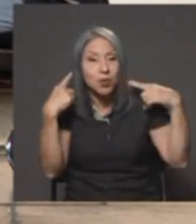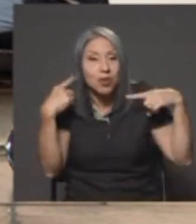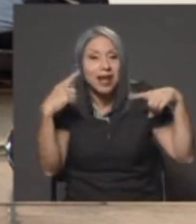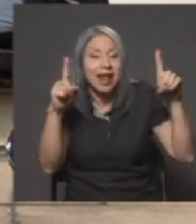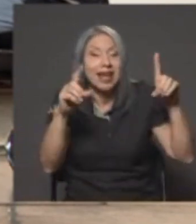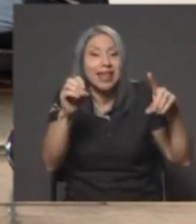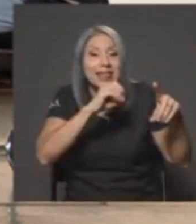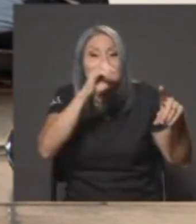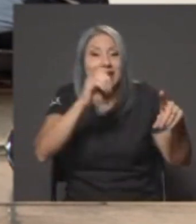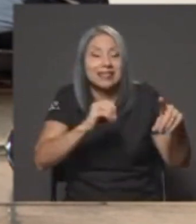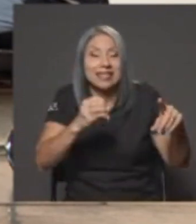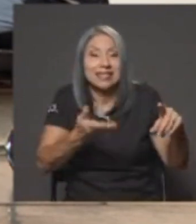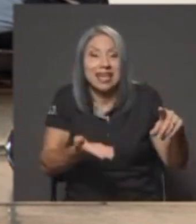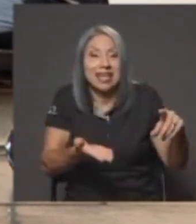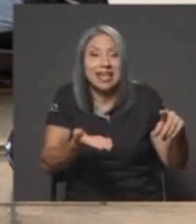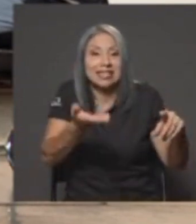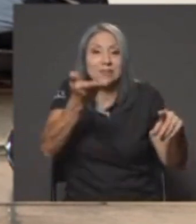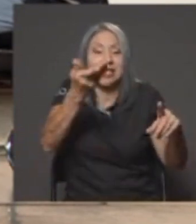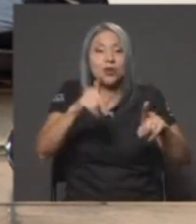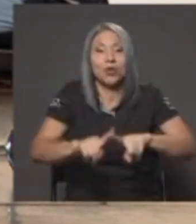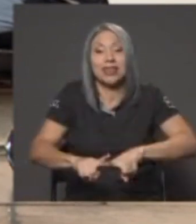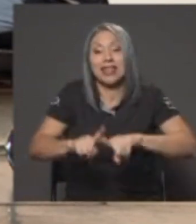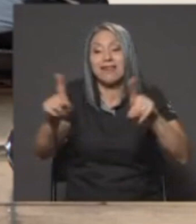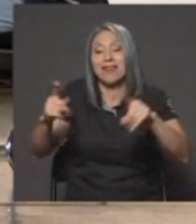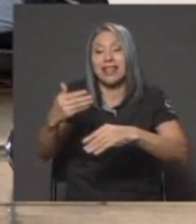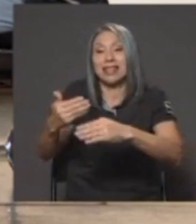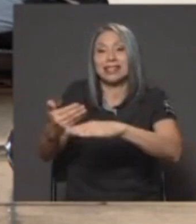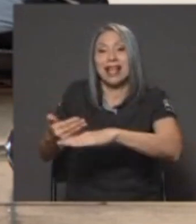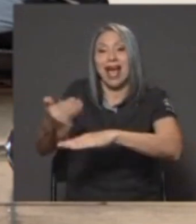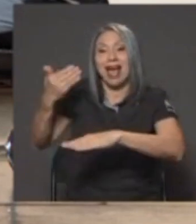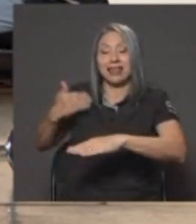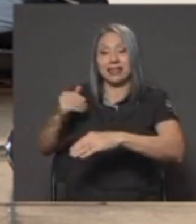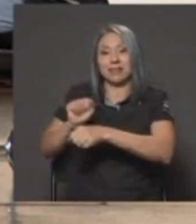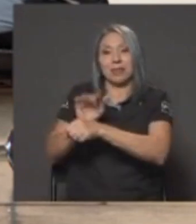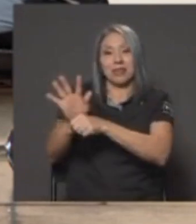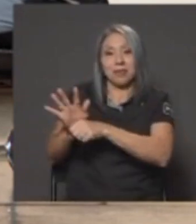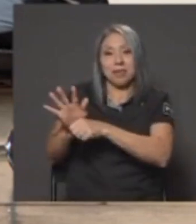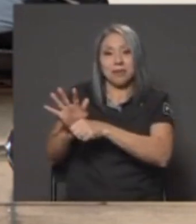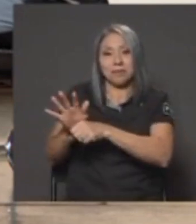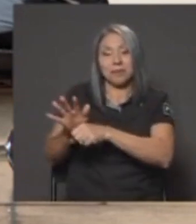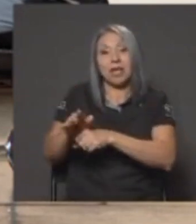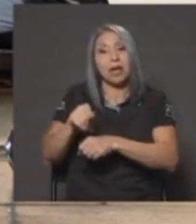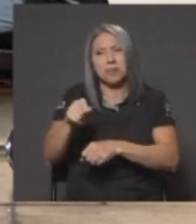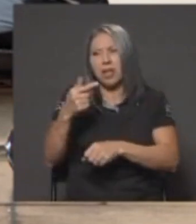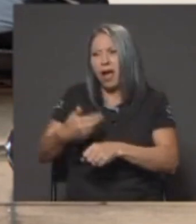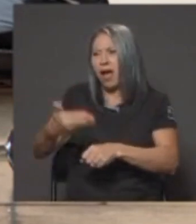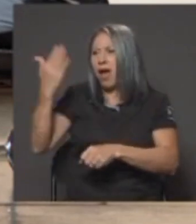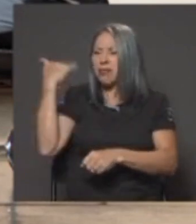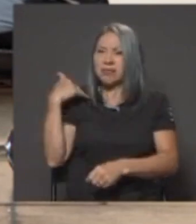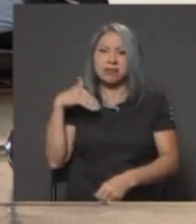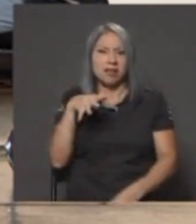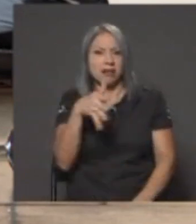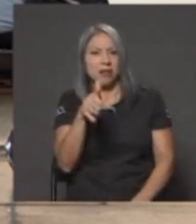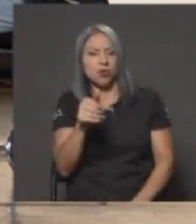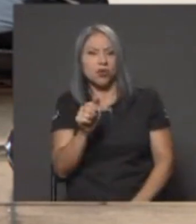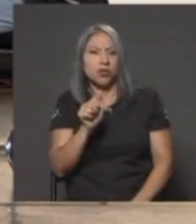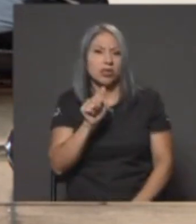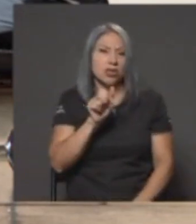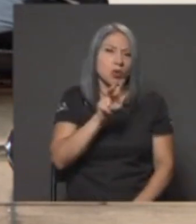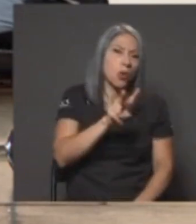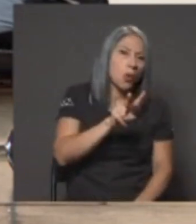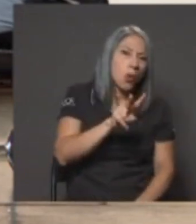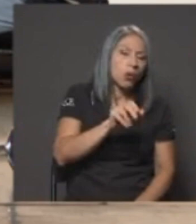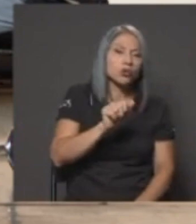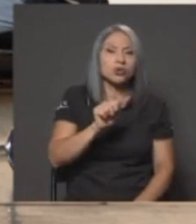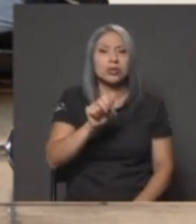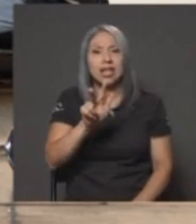que teníamos prepandemia. Y un poquito eso va a ser la cuestión, porque, por ejemplo, antes estábamos alrededor de 2,